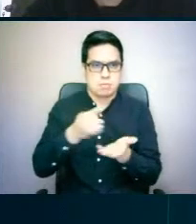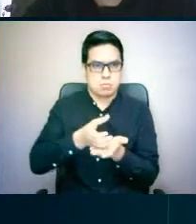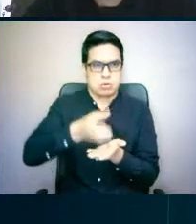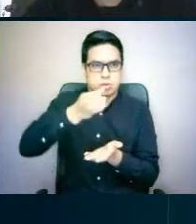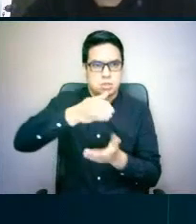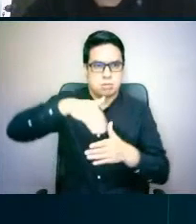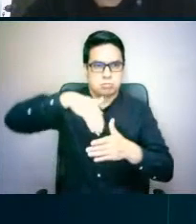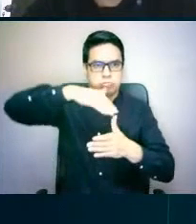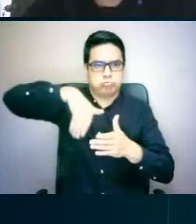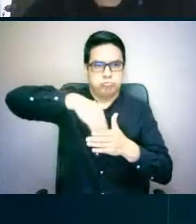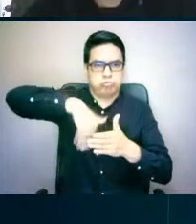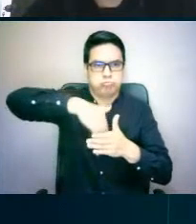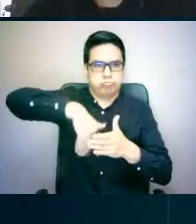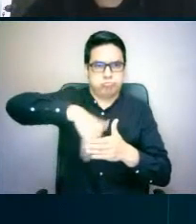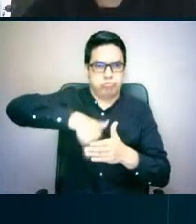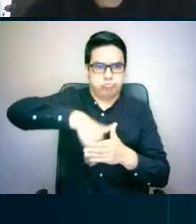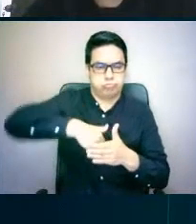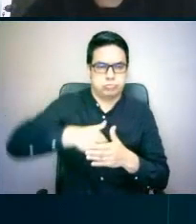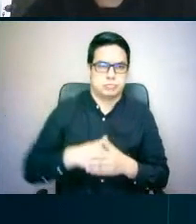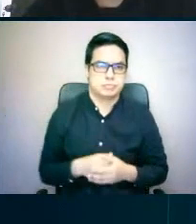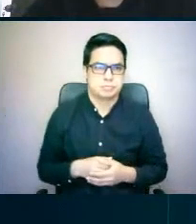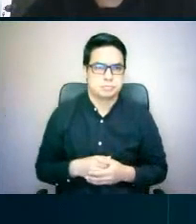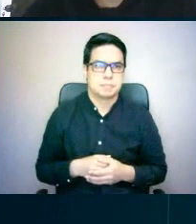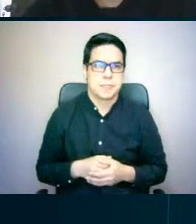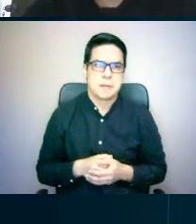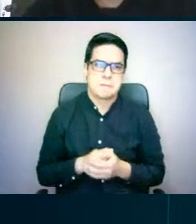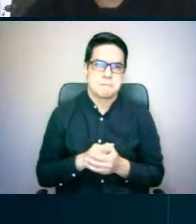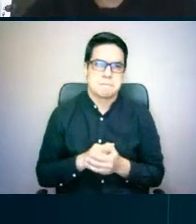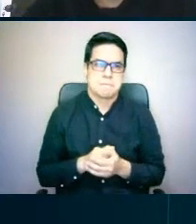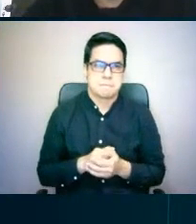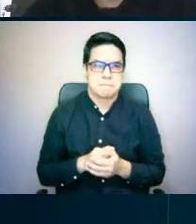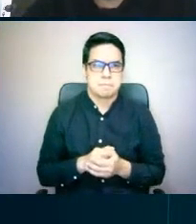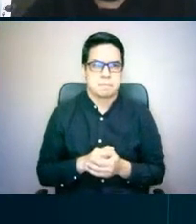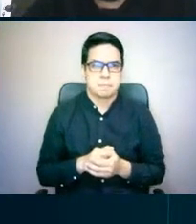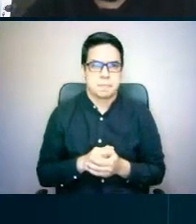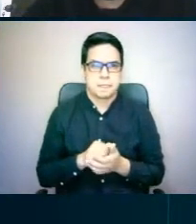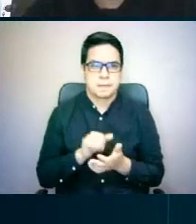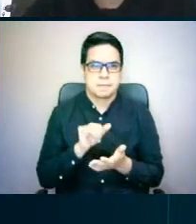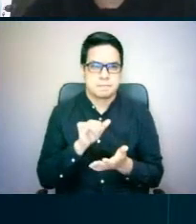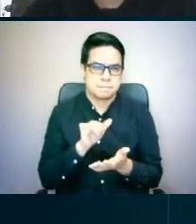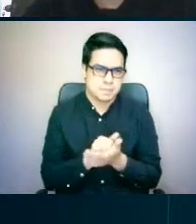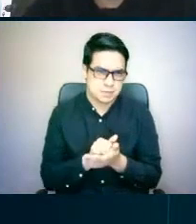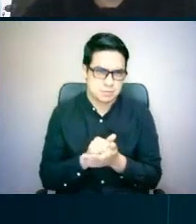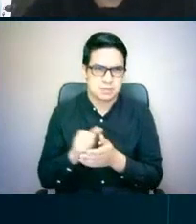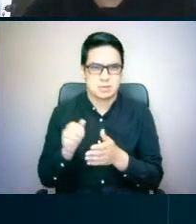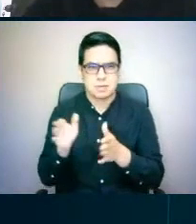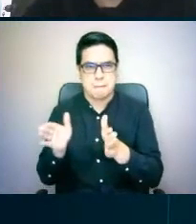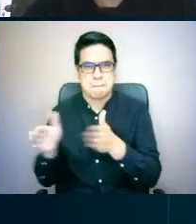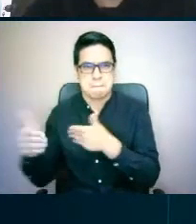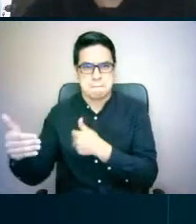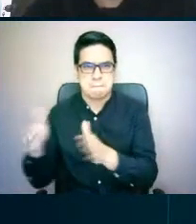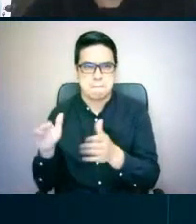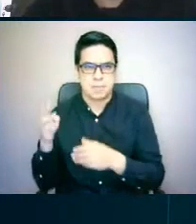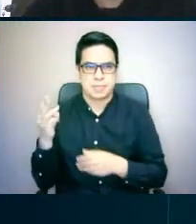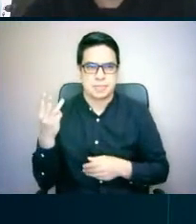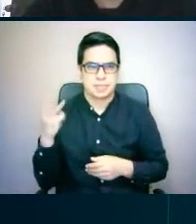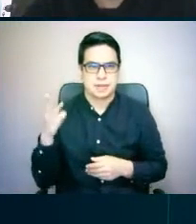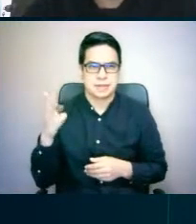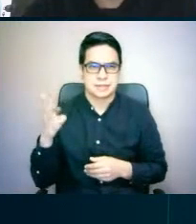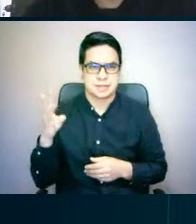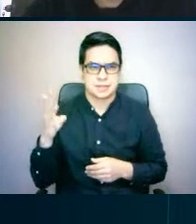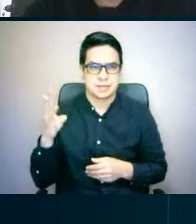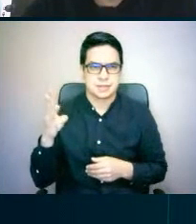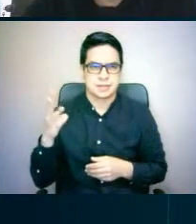como actualmente ocurre en las celdas de 13 con 2 que tenemos instaladas en EPM.